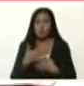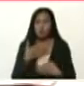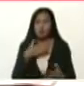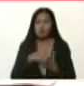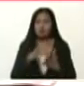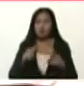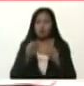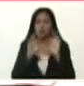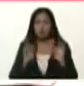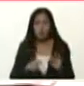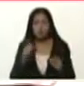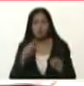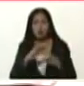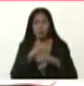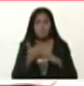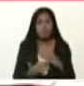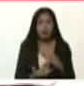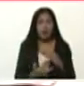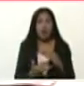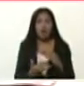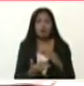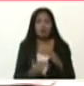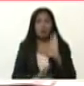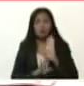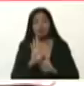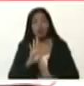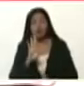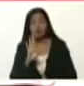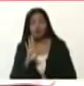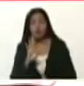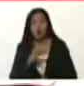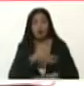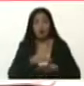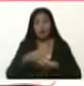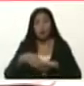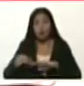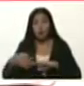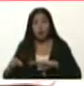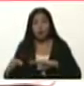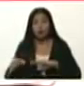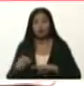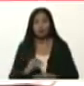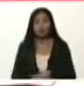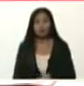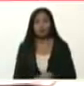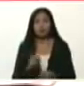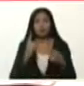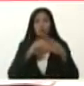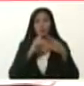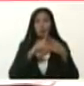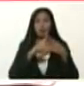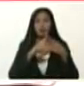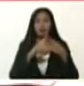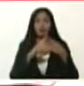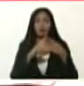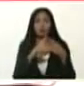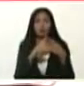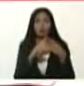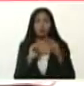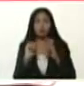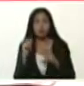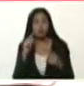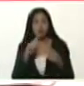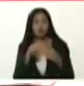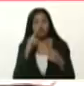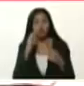garantizar los planes de desarrollo regionales. Primer punto de este punto de